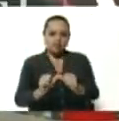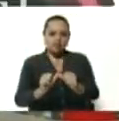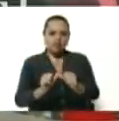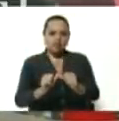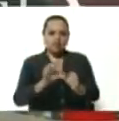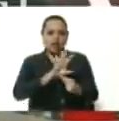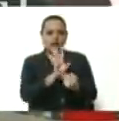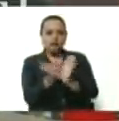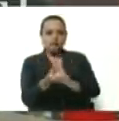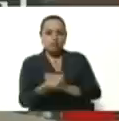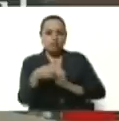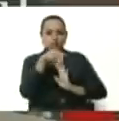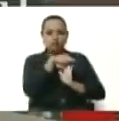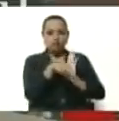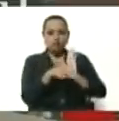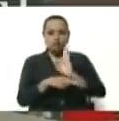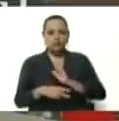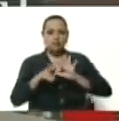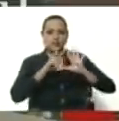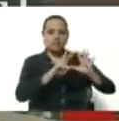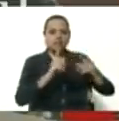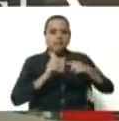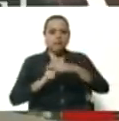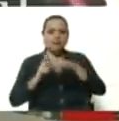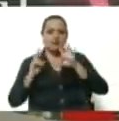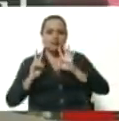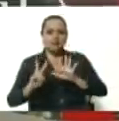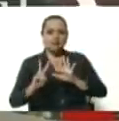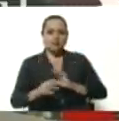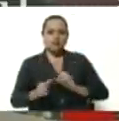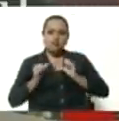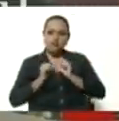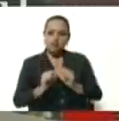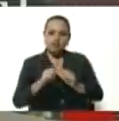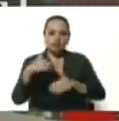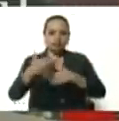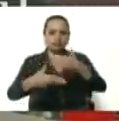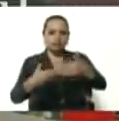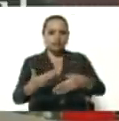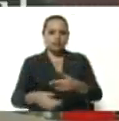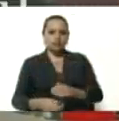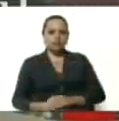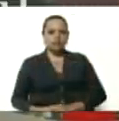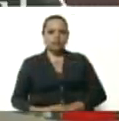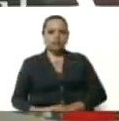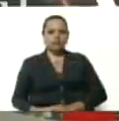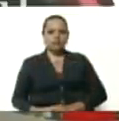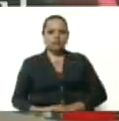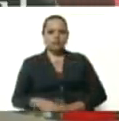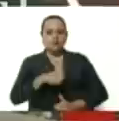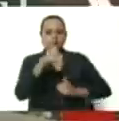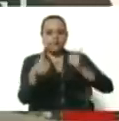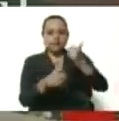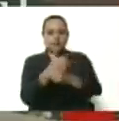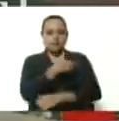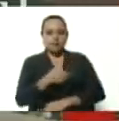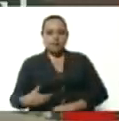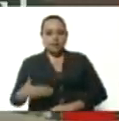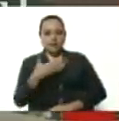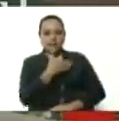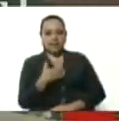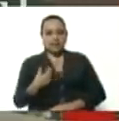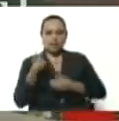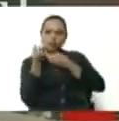medidas del 7 más 7, seguir escalando. Bueno, señora vicepresidenta, quería comentar,